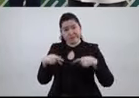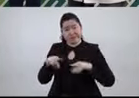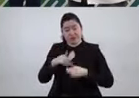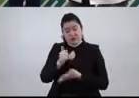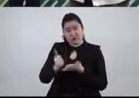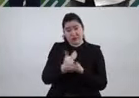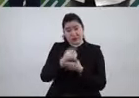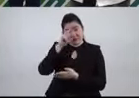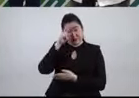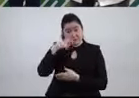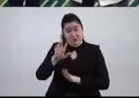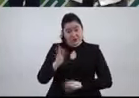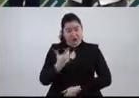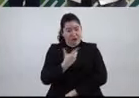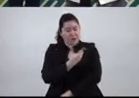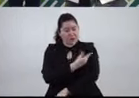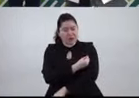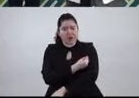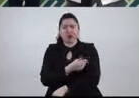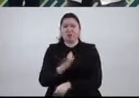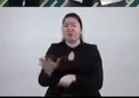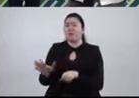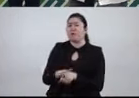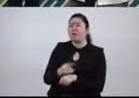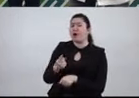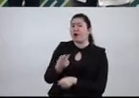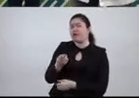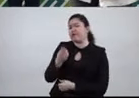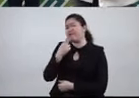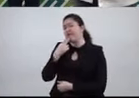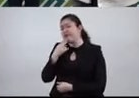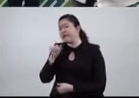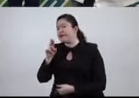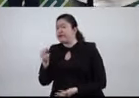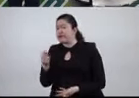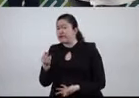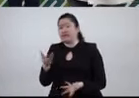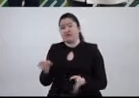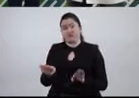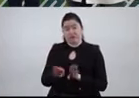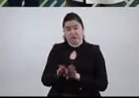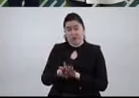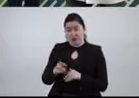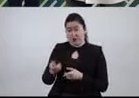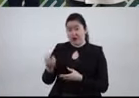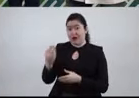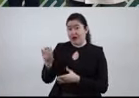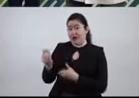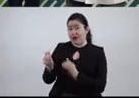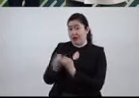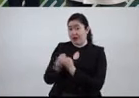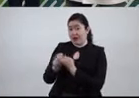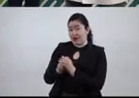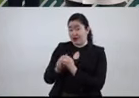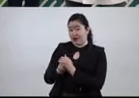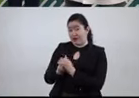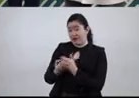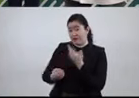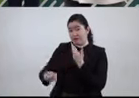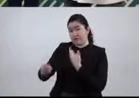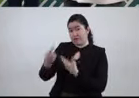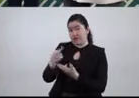de México quede vacunado? Vaya, ¿tiene que ver con el reinicio de clases hasta agosto